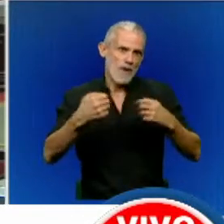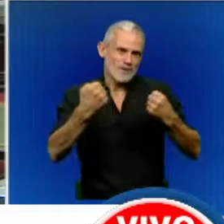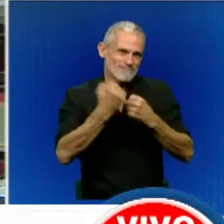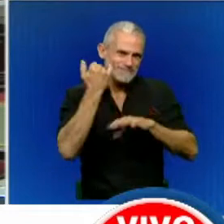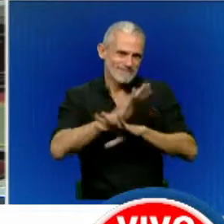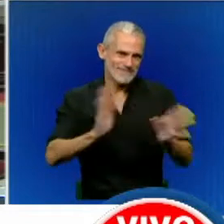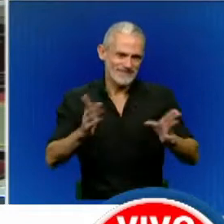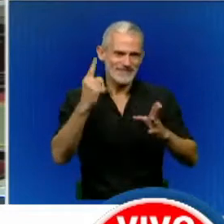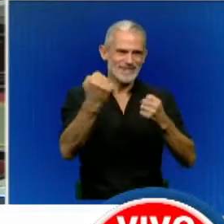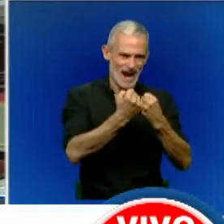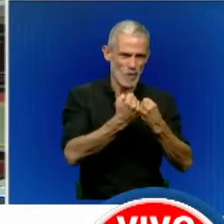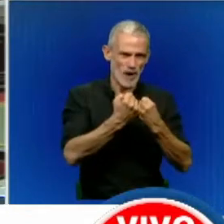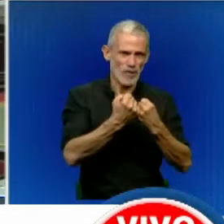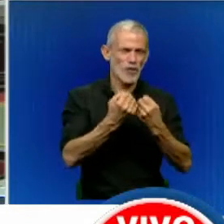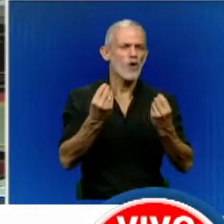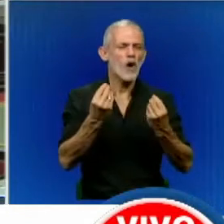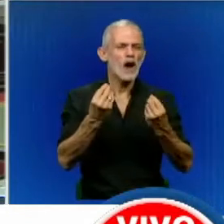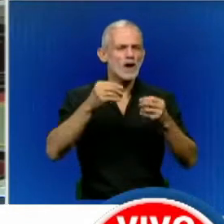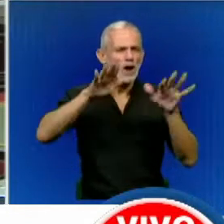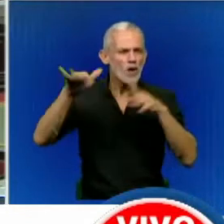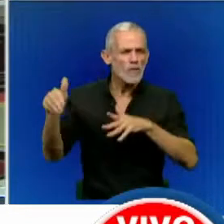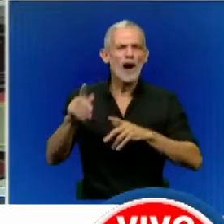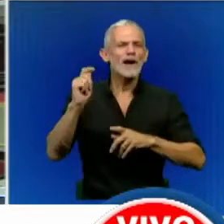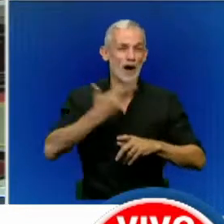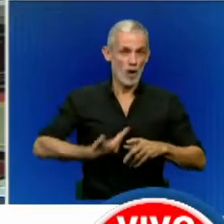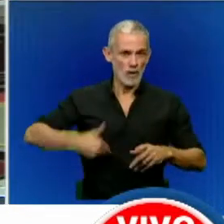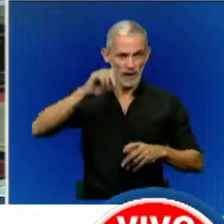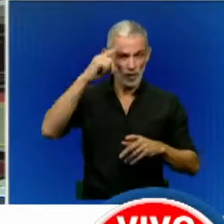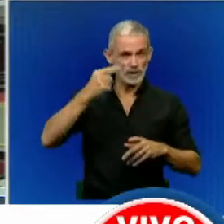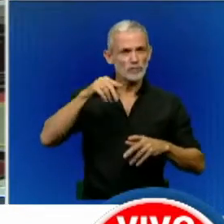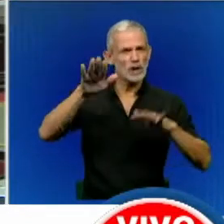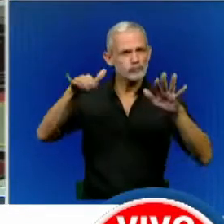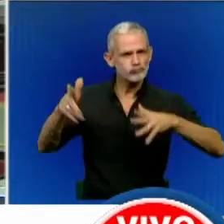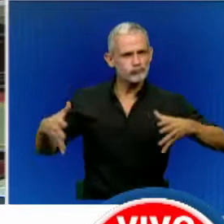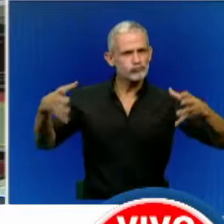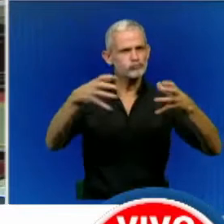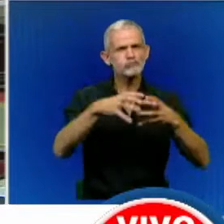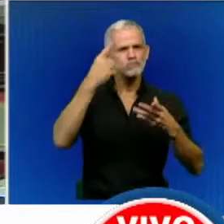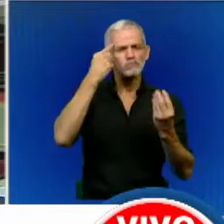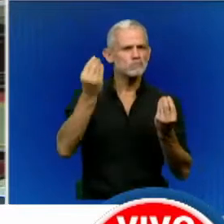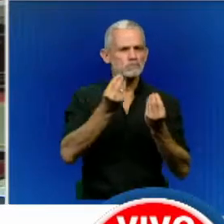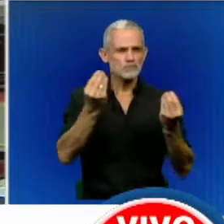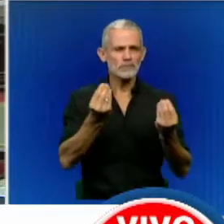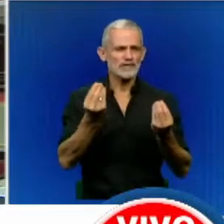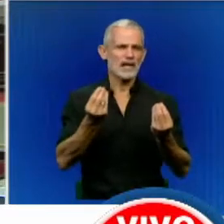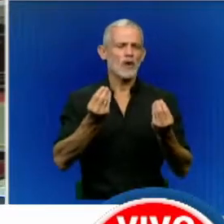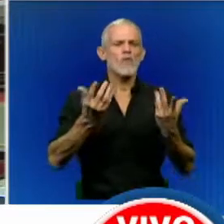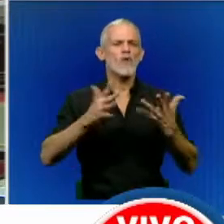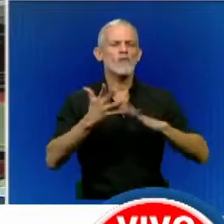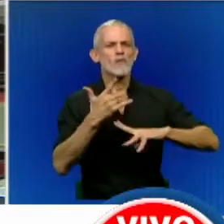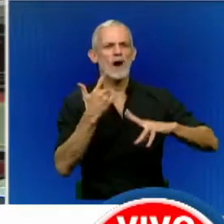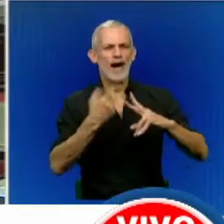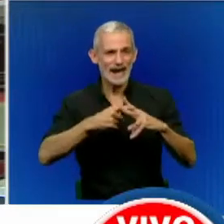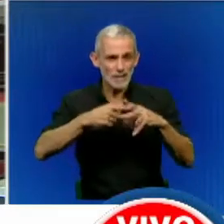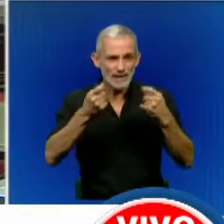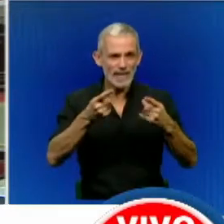político, de una convocatoria que hizo el Gobierno a pensar herramientas